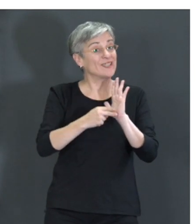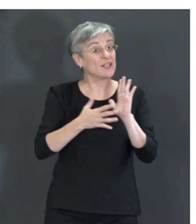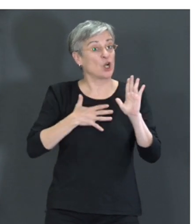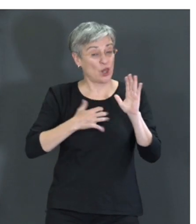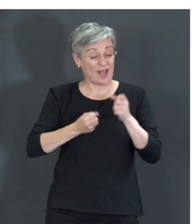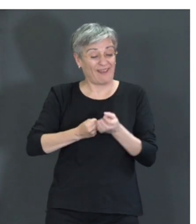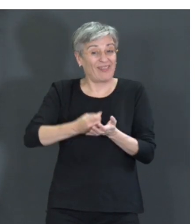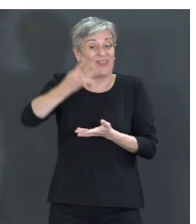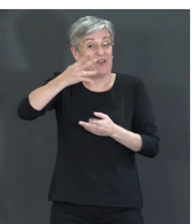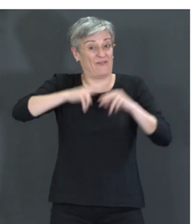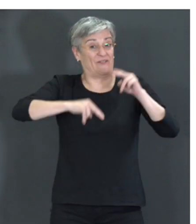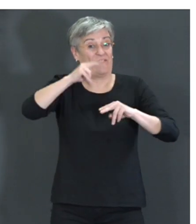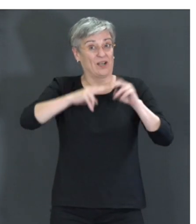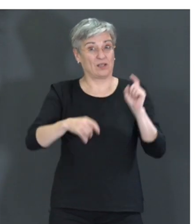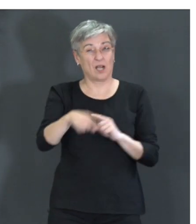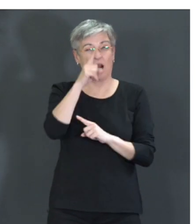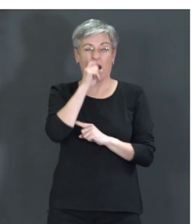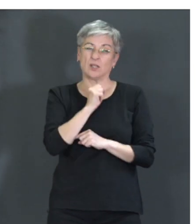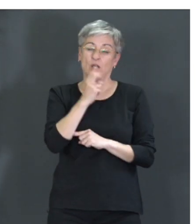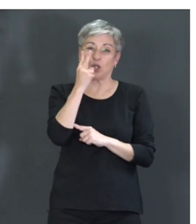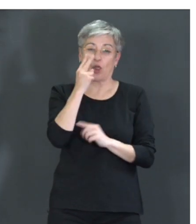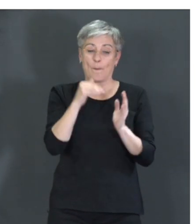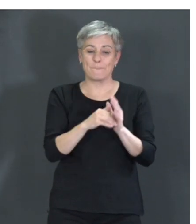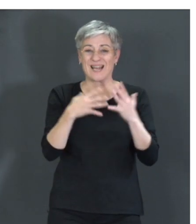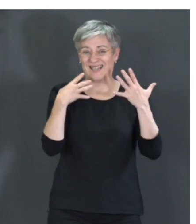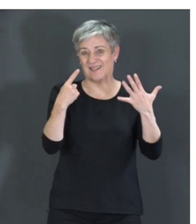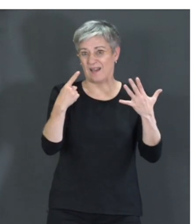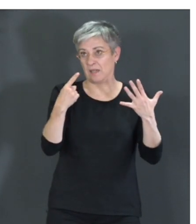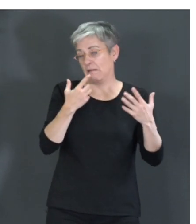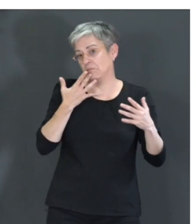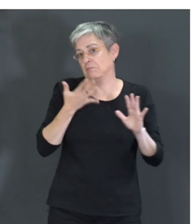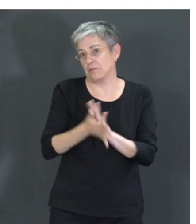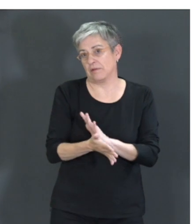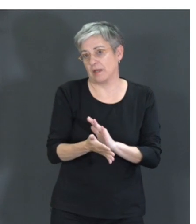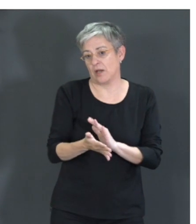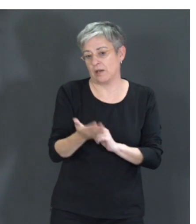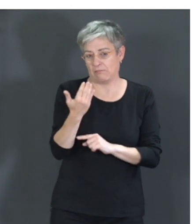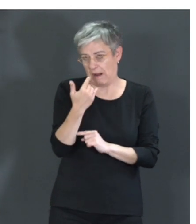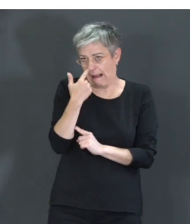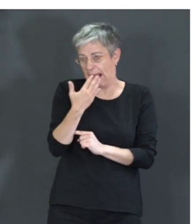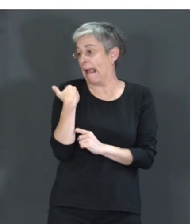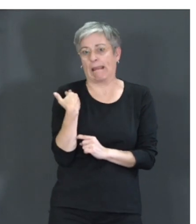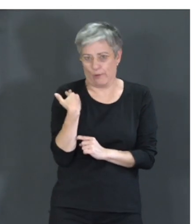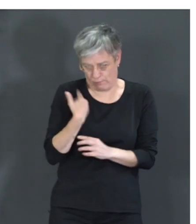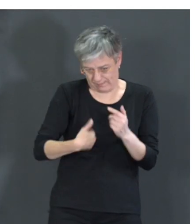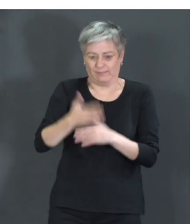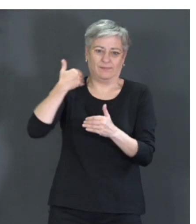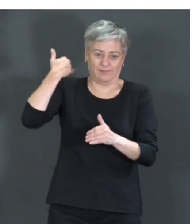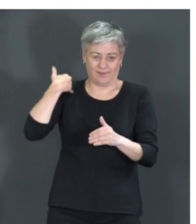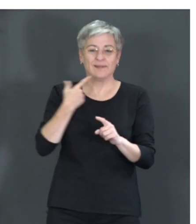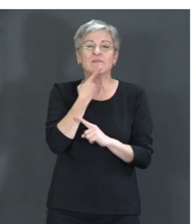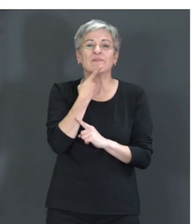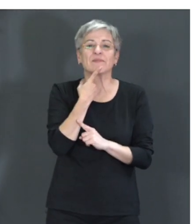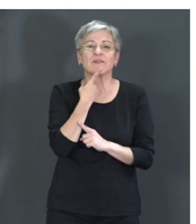Edificación del año 2006, o sea, no estoy hablando de anteayer, ¿vale? Indicaba la